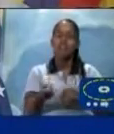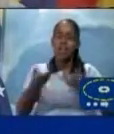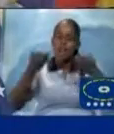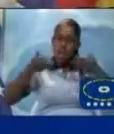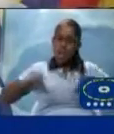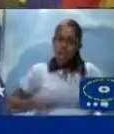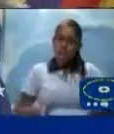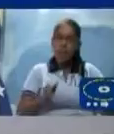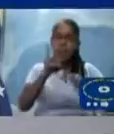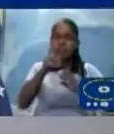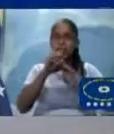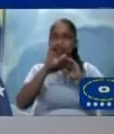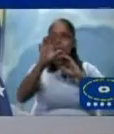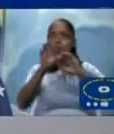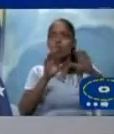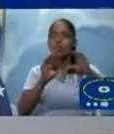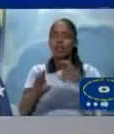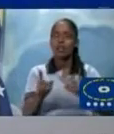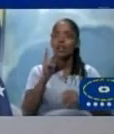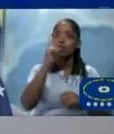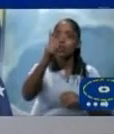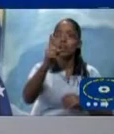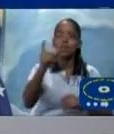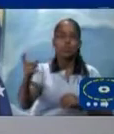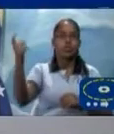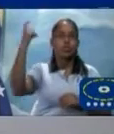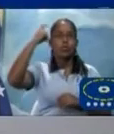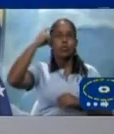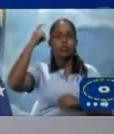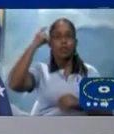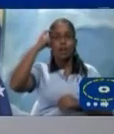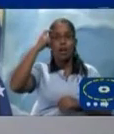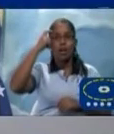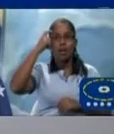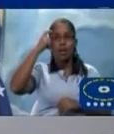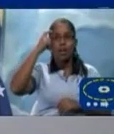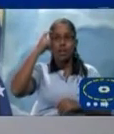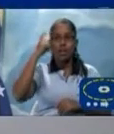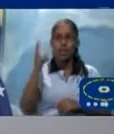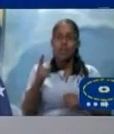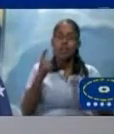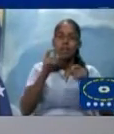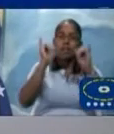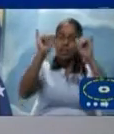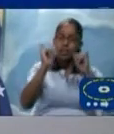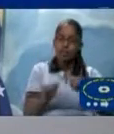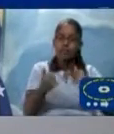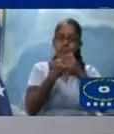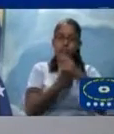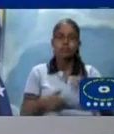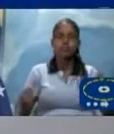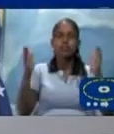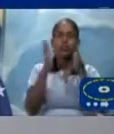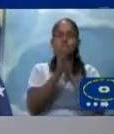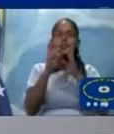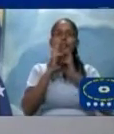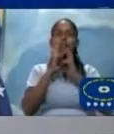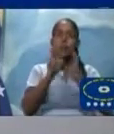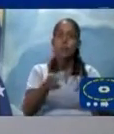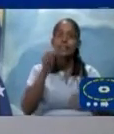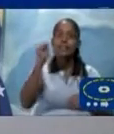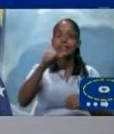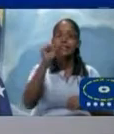¿nacerá una nación en un día? ¿Nacerá una nación en un día? Y el mismo Espíritu Santo responde,